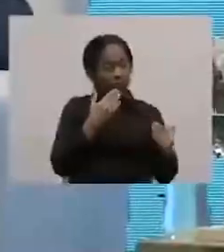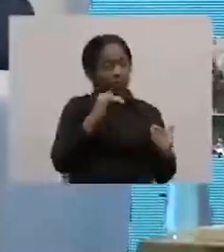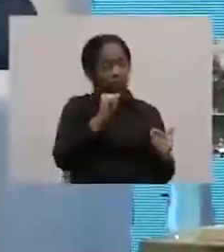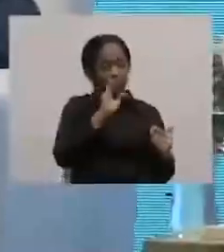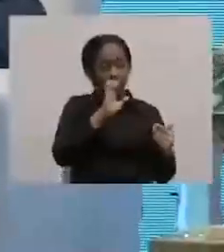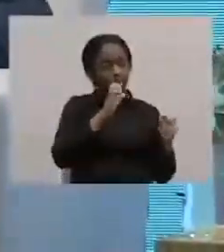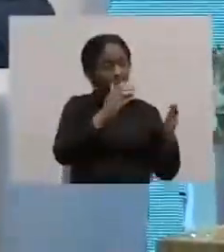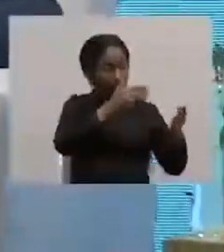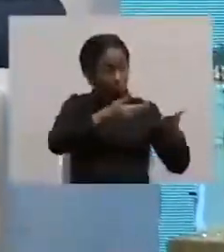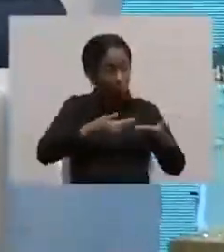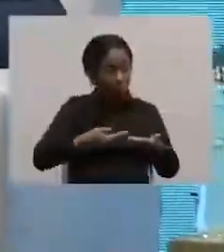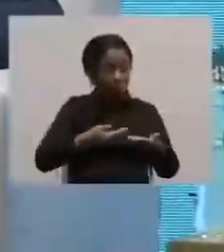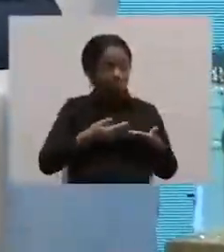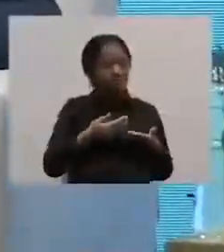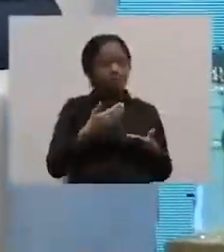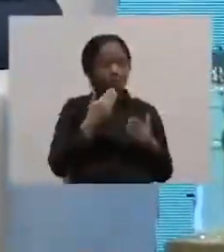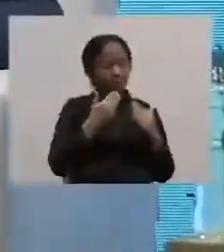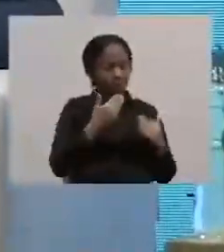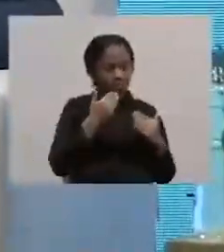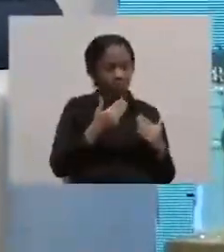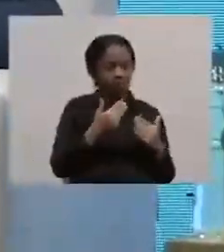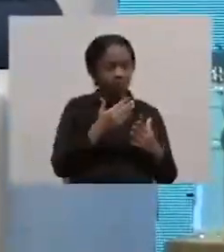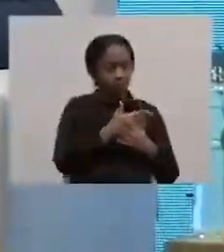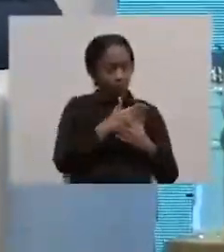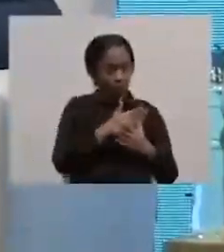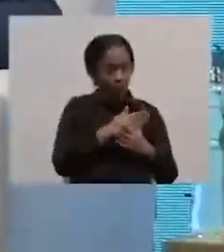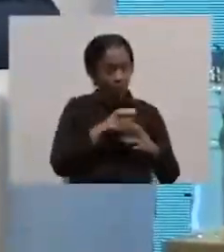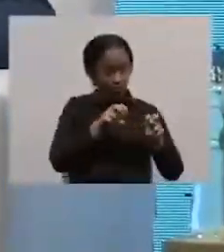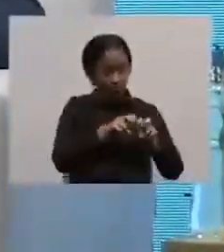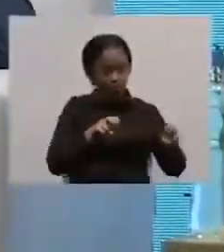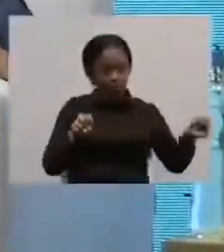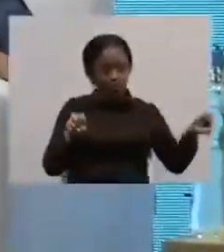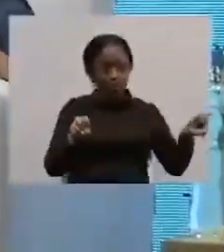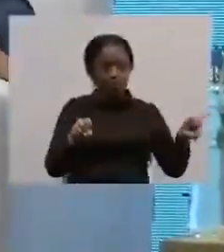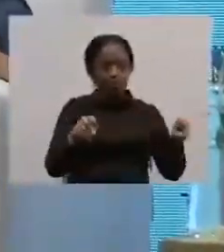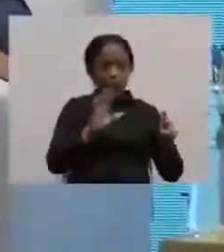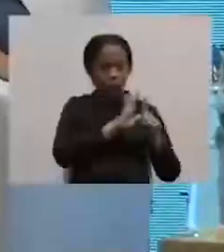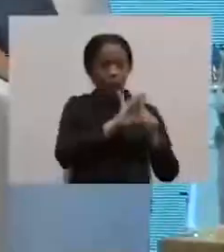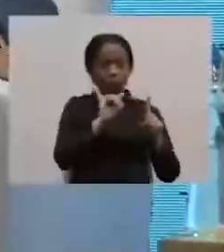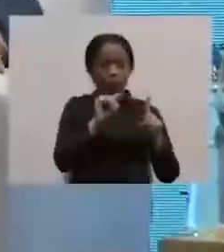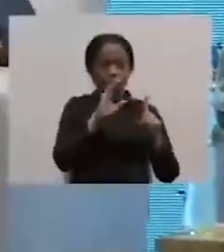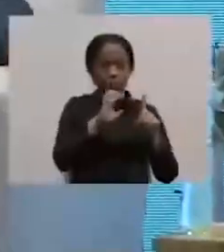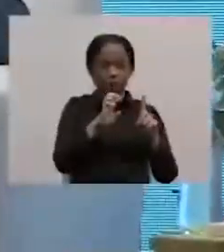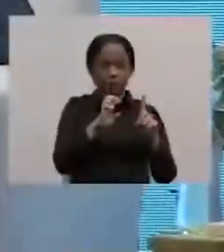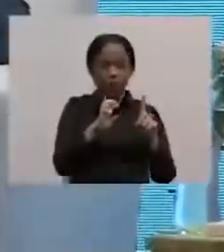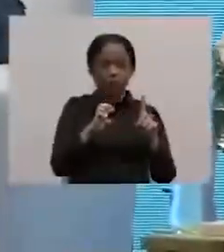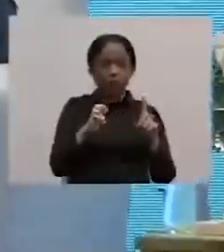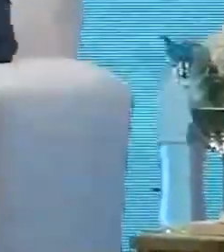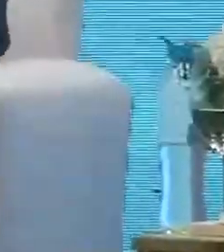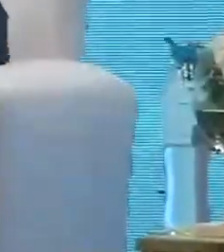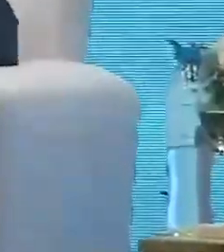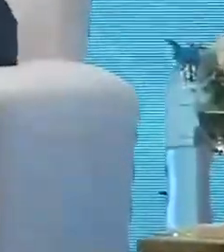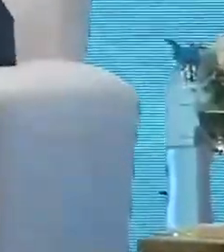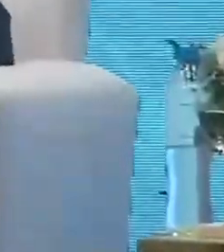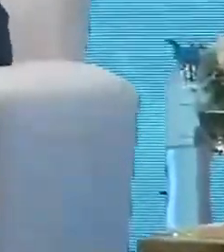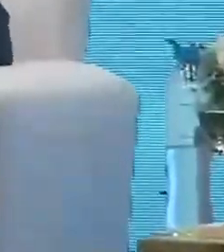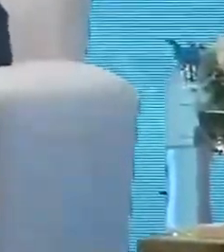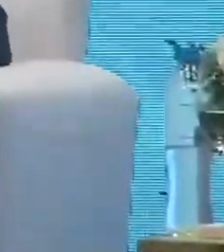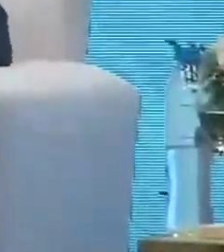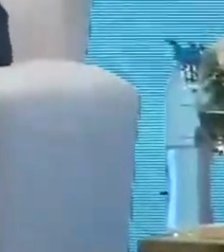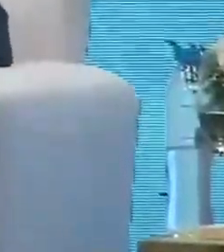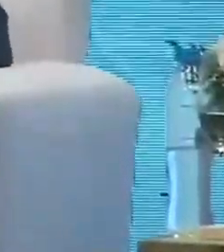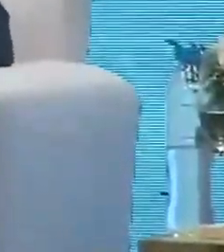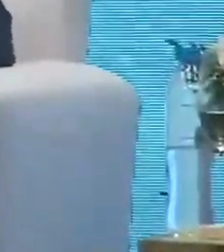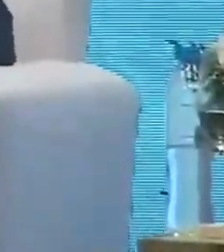este escenario con ustedes. Agradecer al Pleno de la Junta por convocar esta conversación en torno a